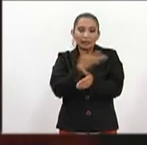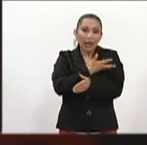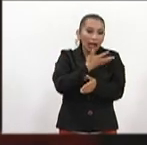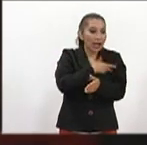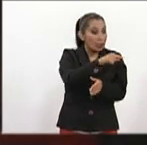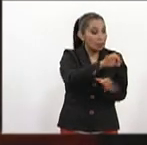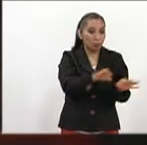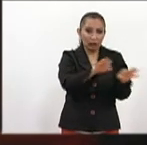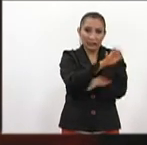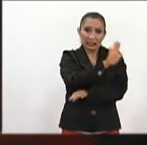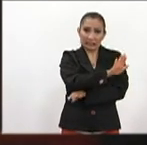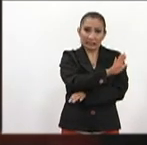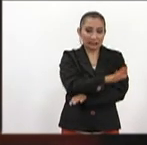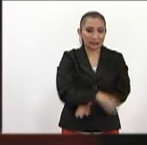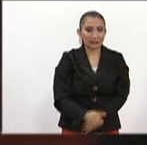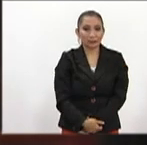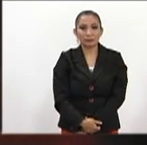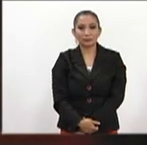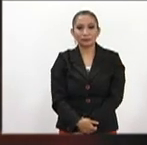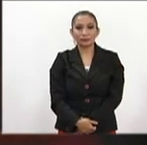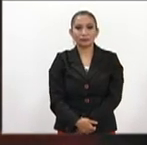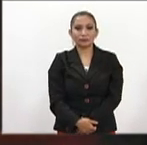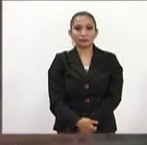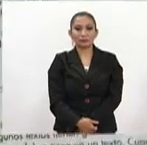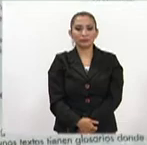tenido un papel fundamental.